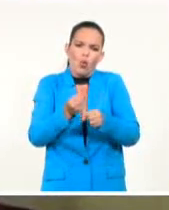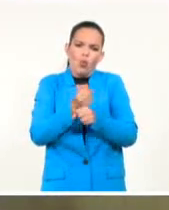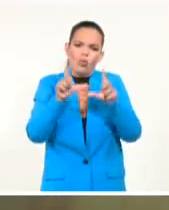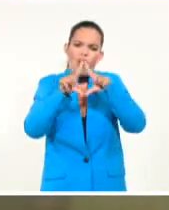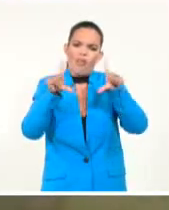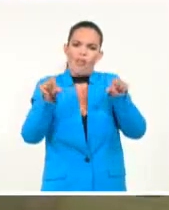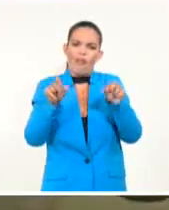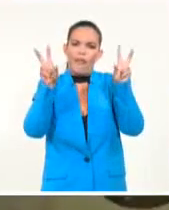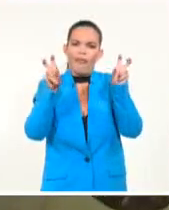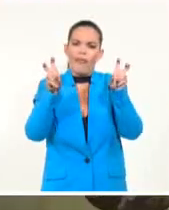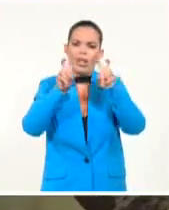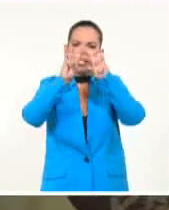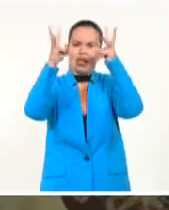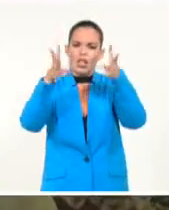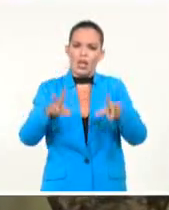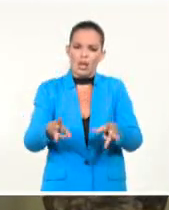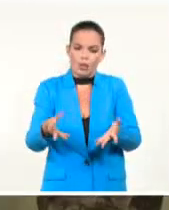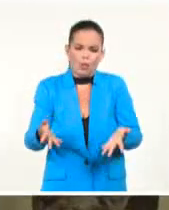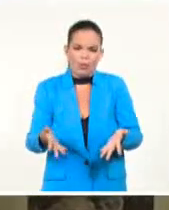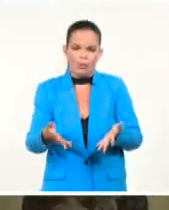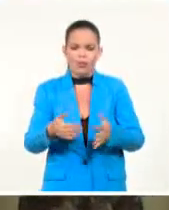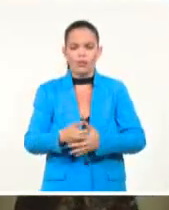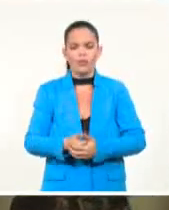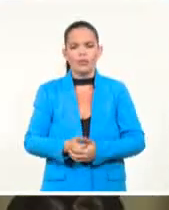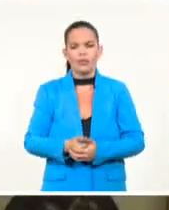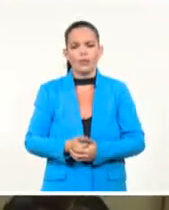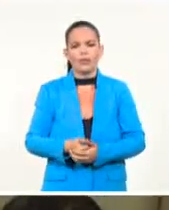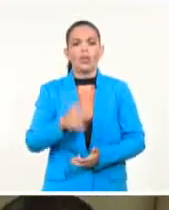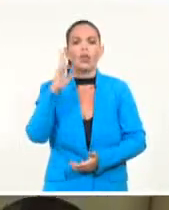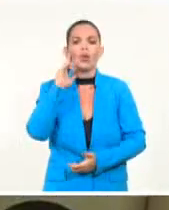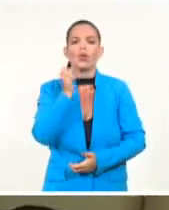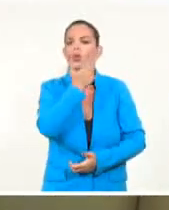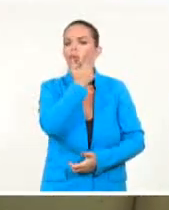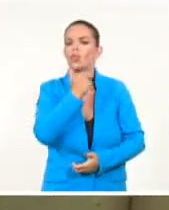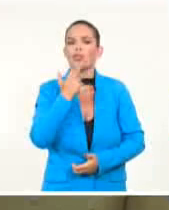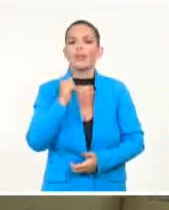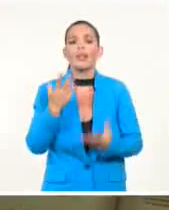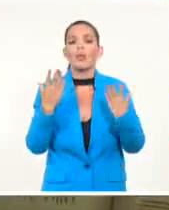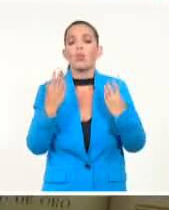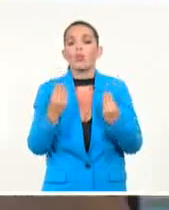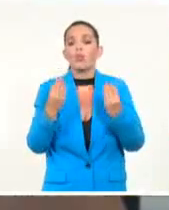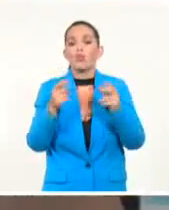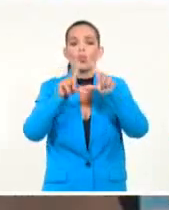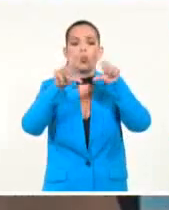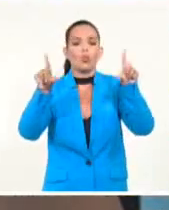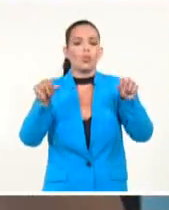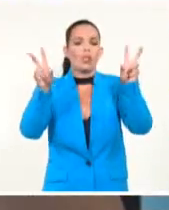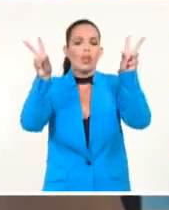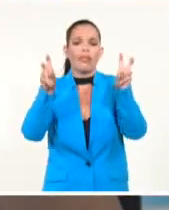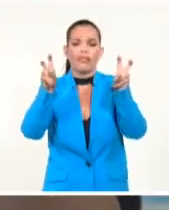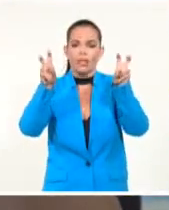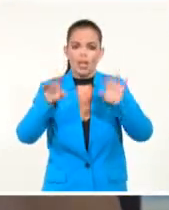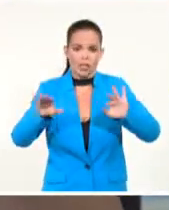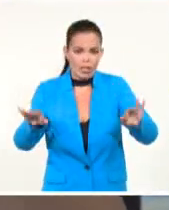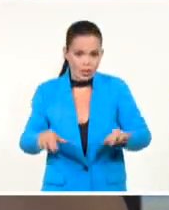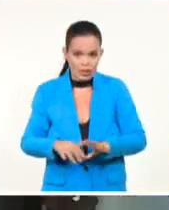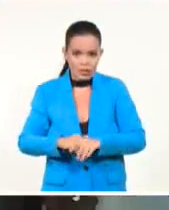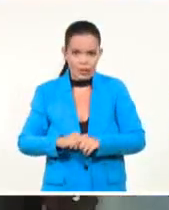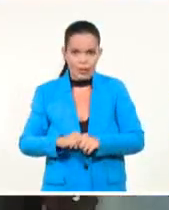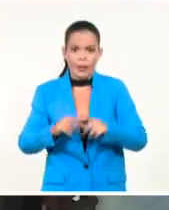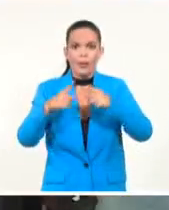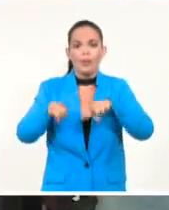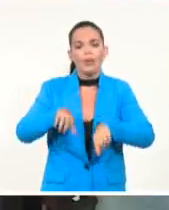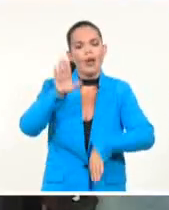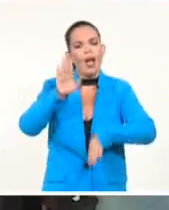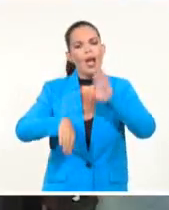Martí es uno de los pensadores más utilizados y también más tergiversados en las redes sociales. Así refiere la doctora en